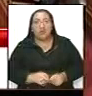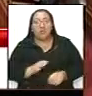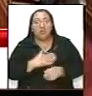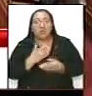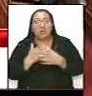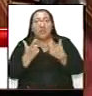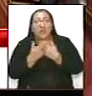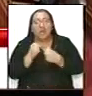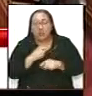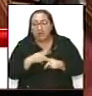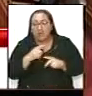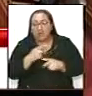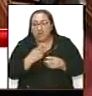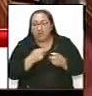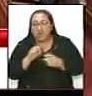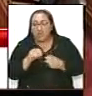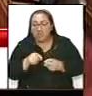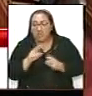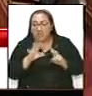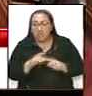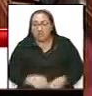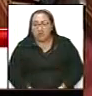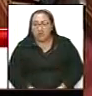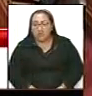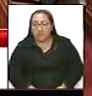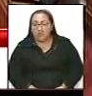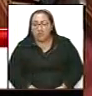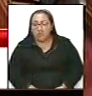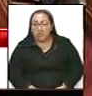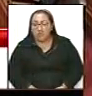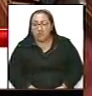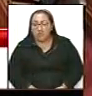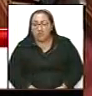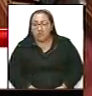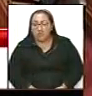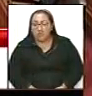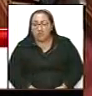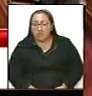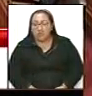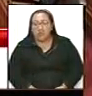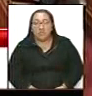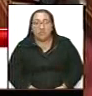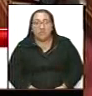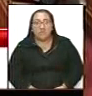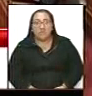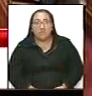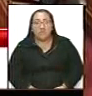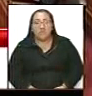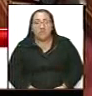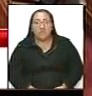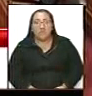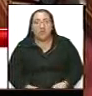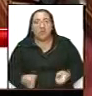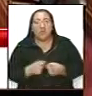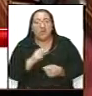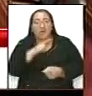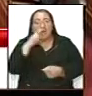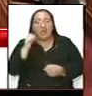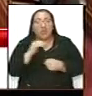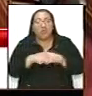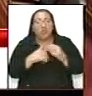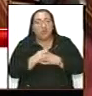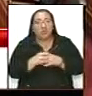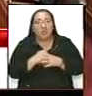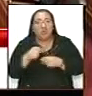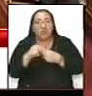del terrorismo y lo que se enseña en los textos escolares. Javier Velázquez Quesquén aseveró que el enfoque de género es tomado en cuenta en las políticas